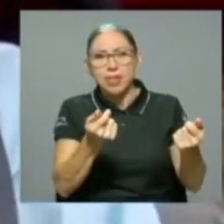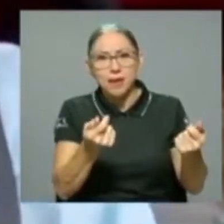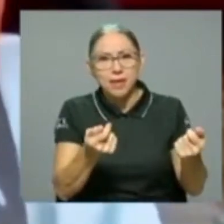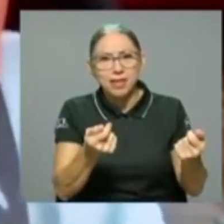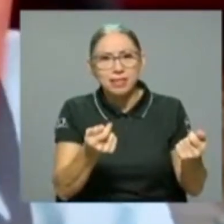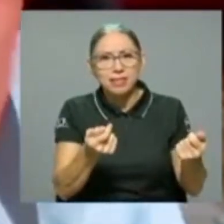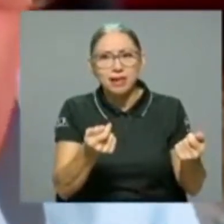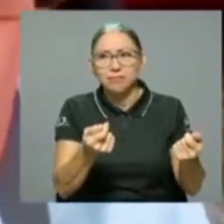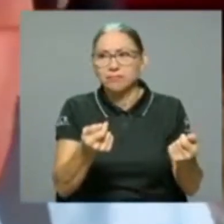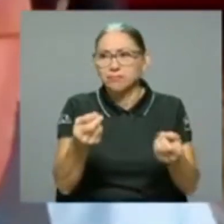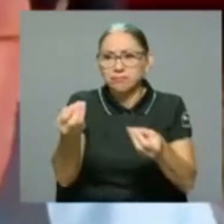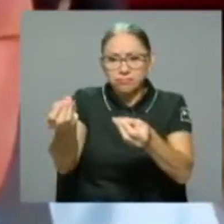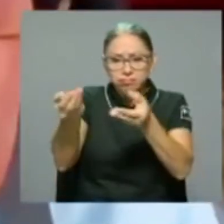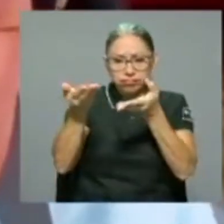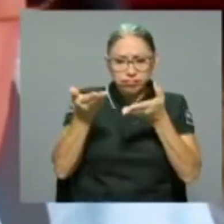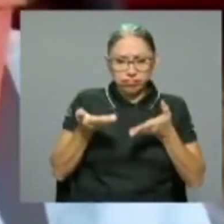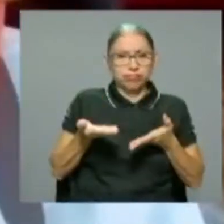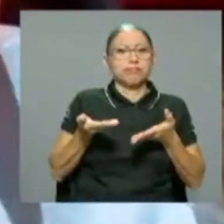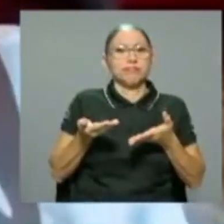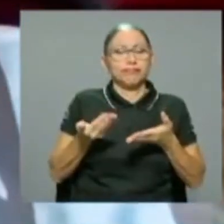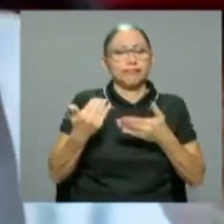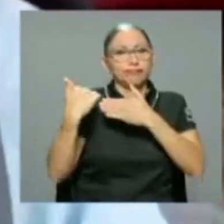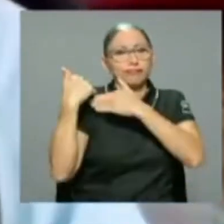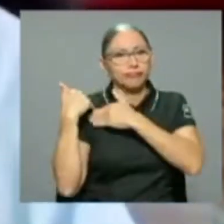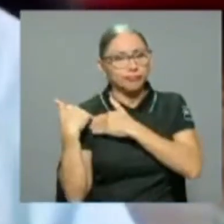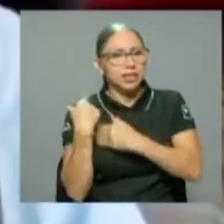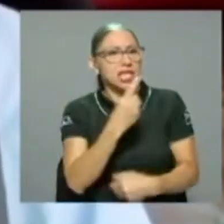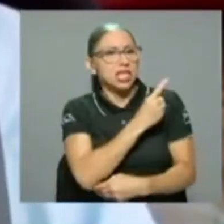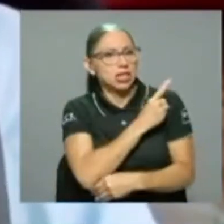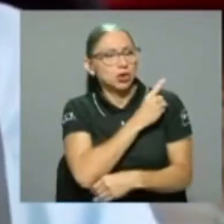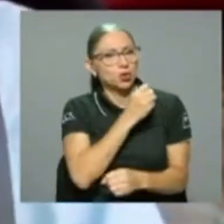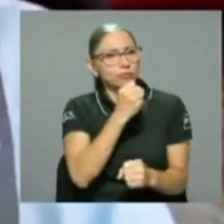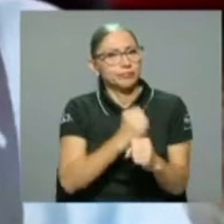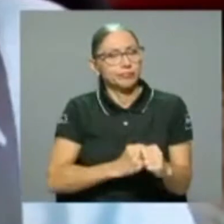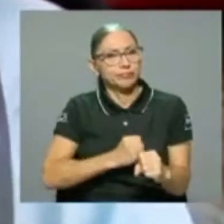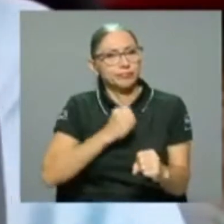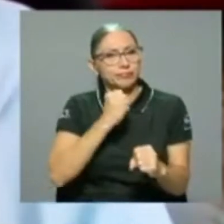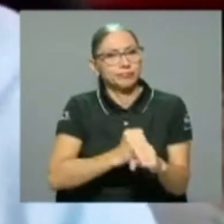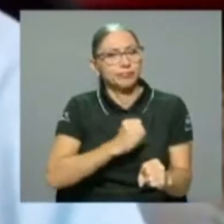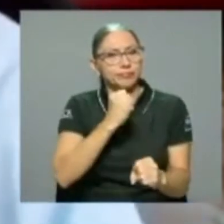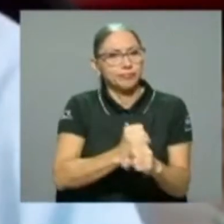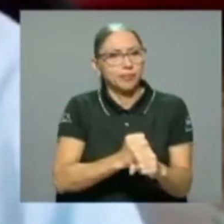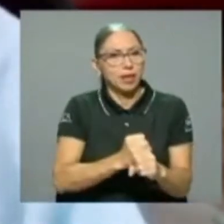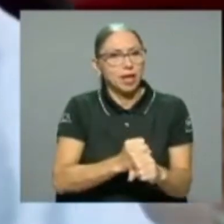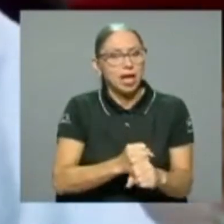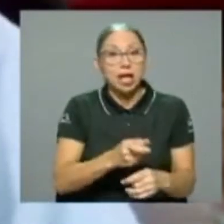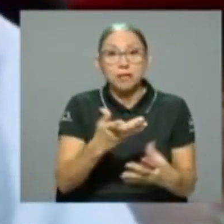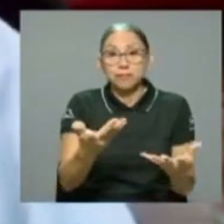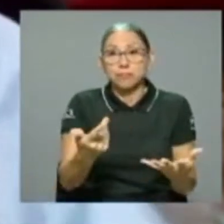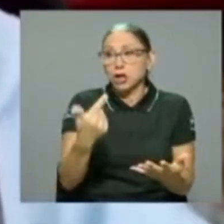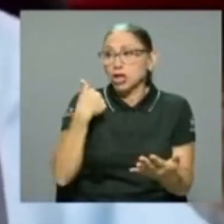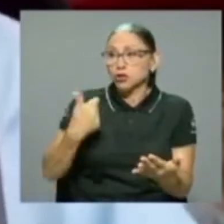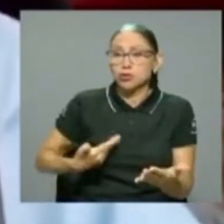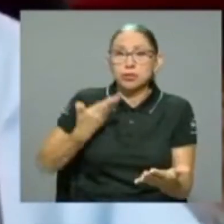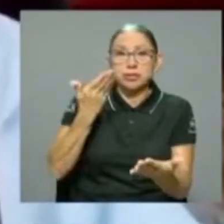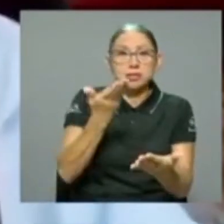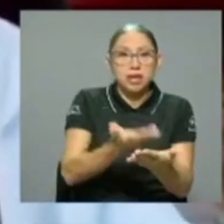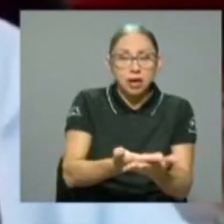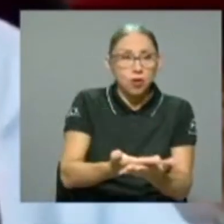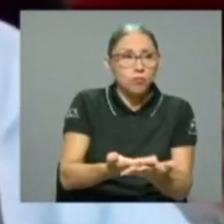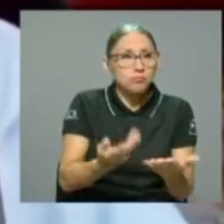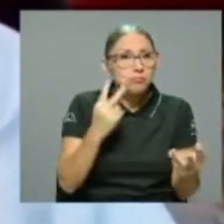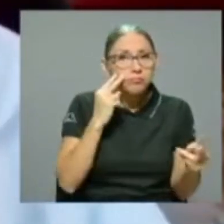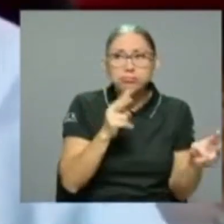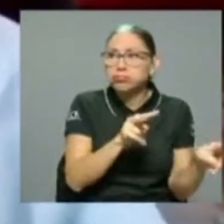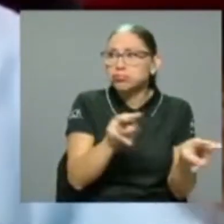ejercer funciones de dirección. Esto es algo que quiero destacar porque yo llego y me encuentro a la